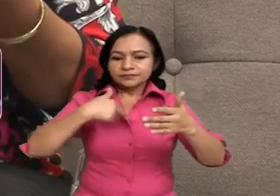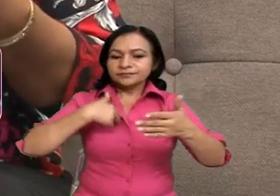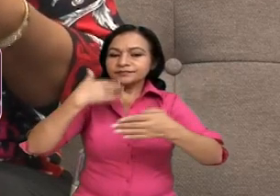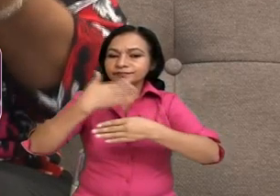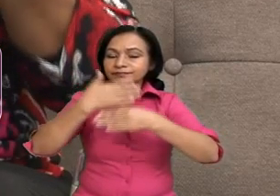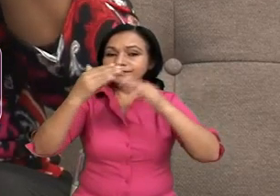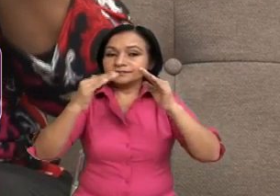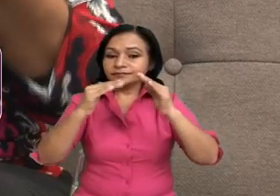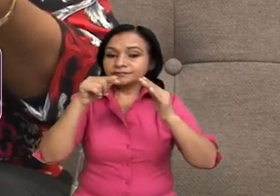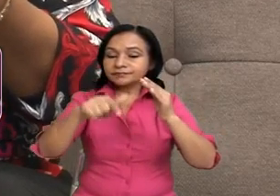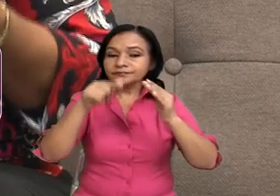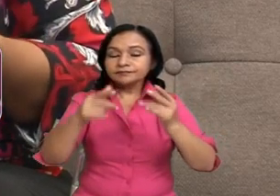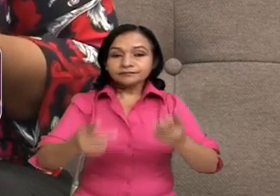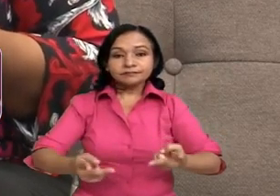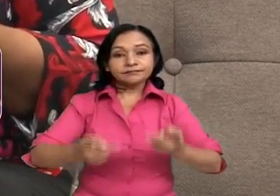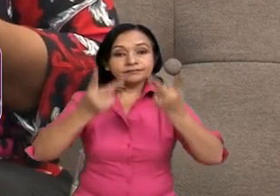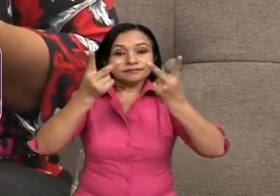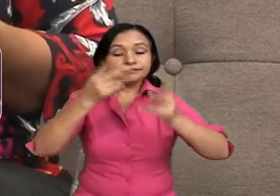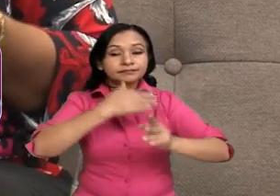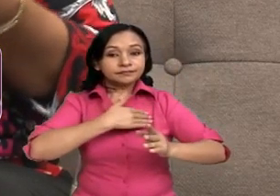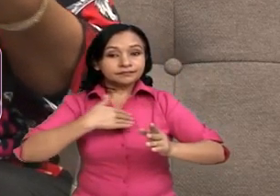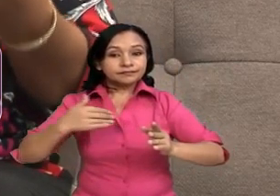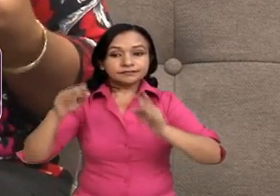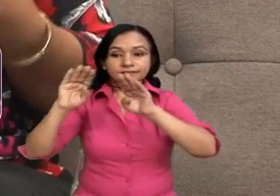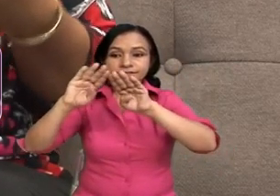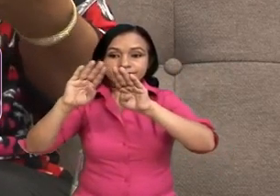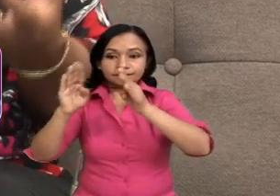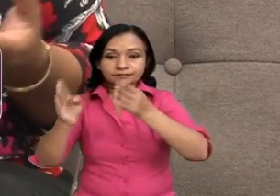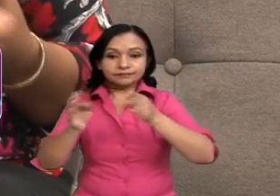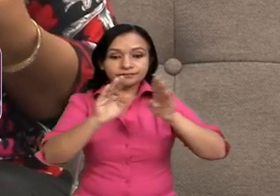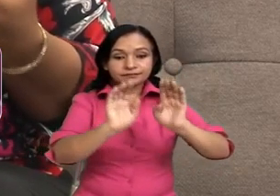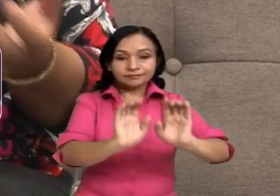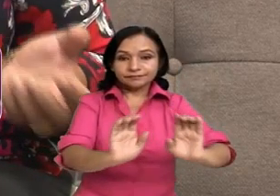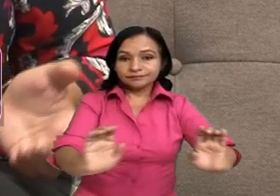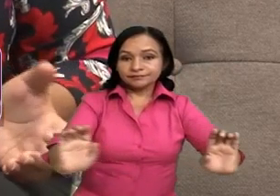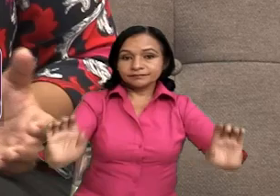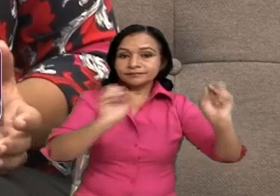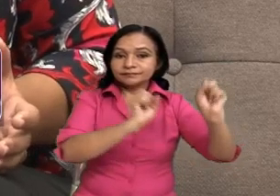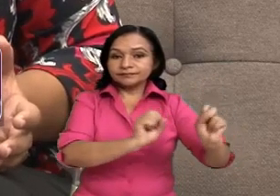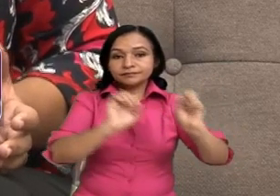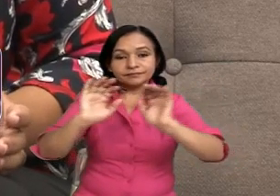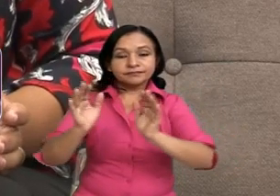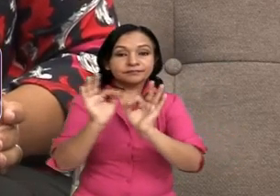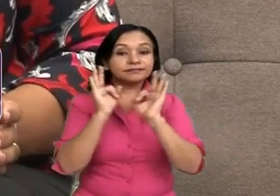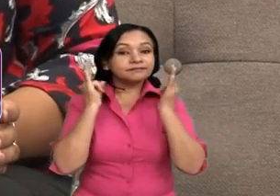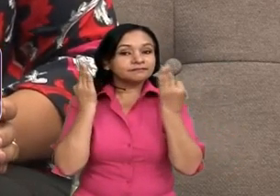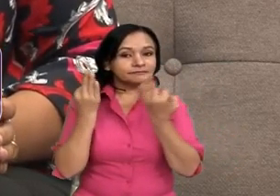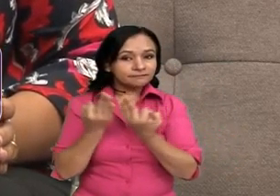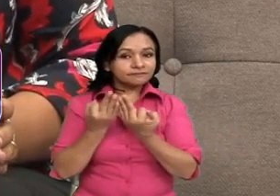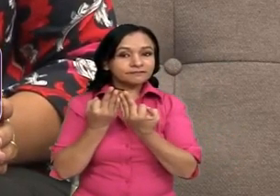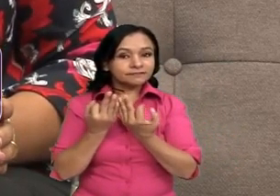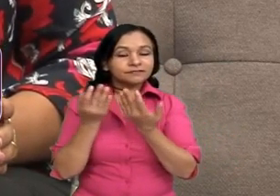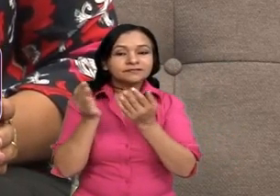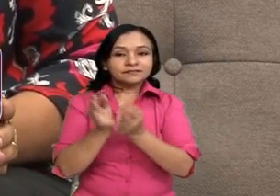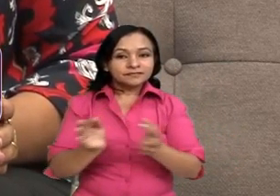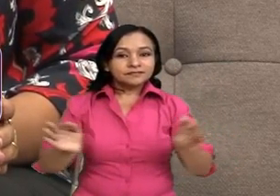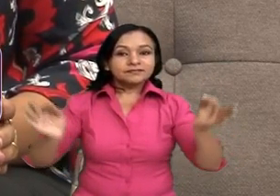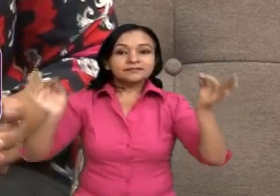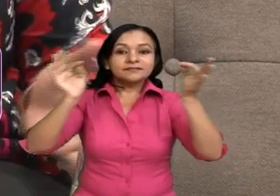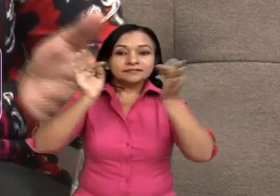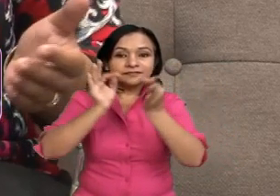directamente en esa vida mejor de las mujeres, de las niñas, de los niños, de la familia. Entonces, es importante